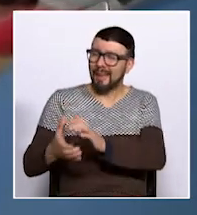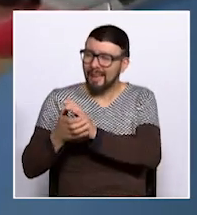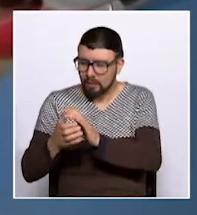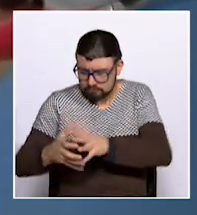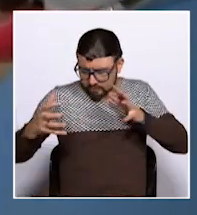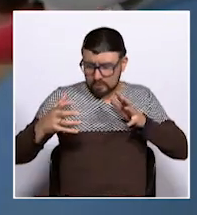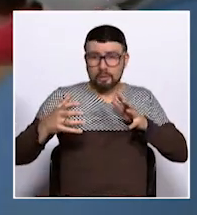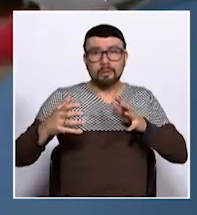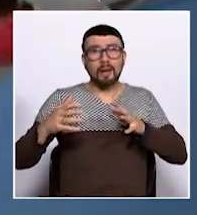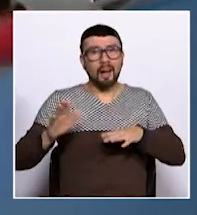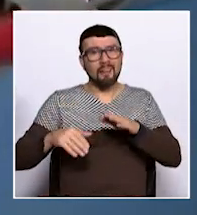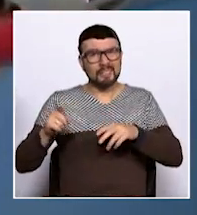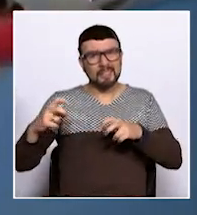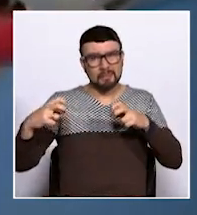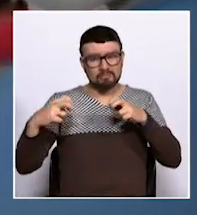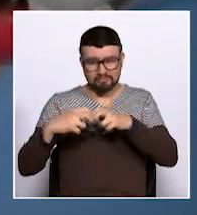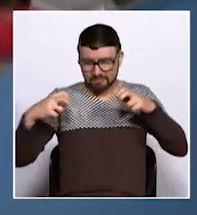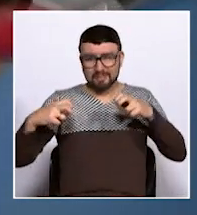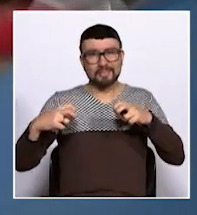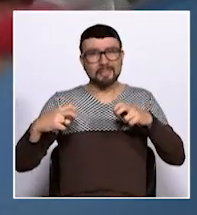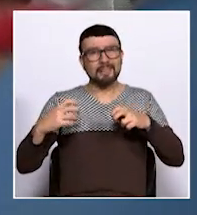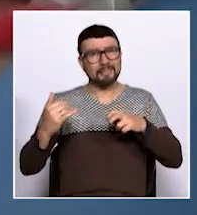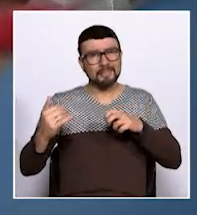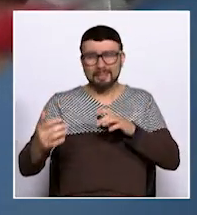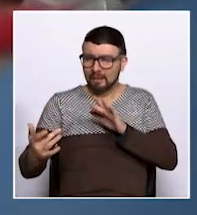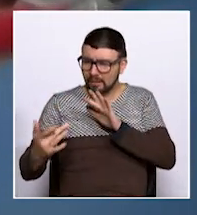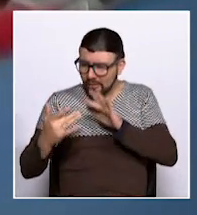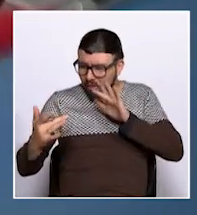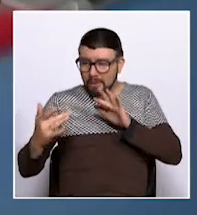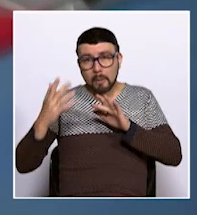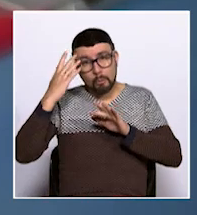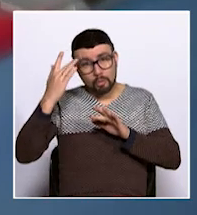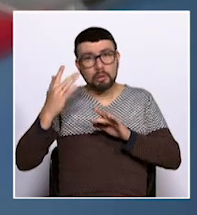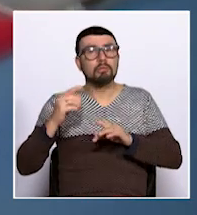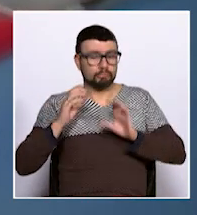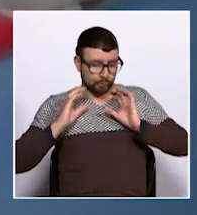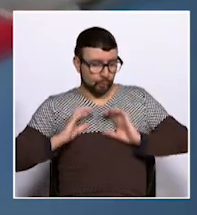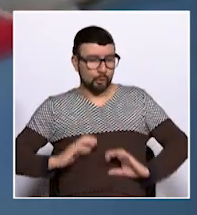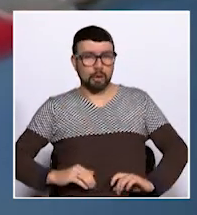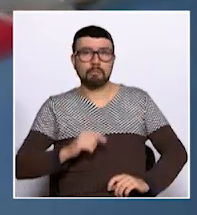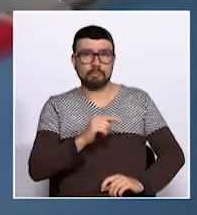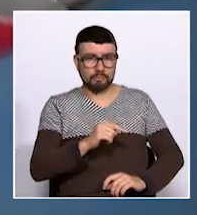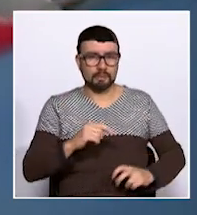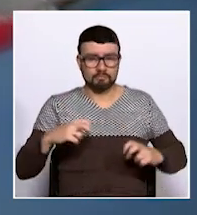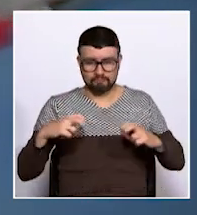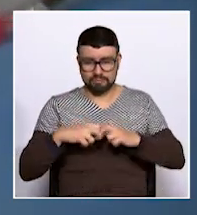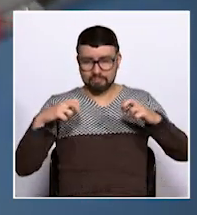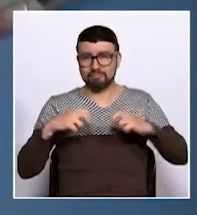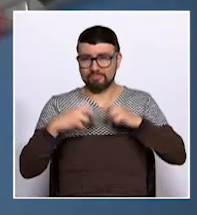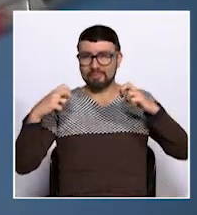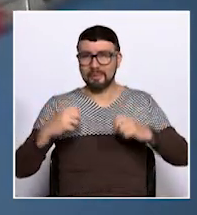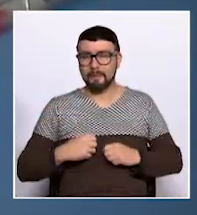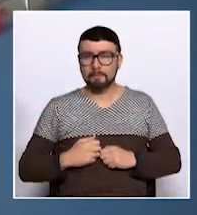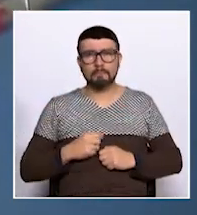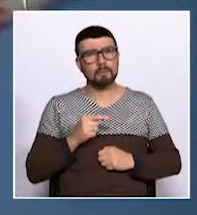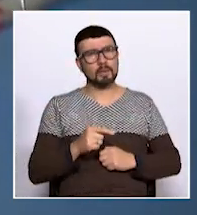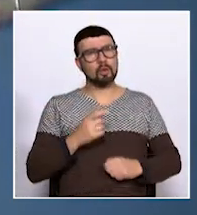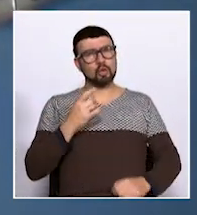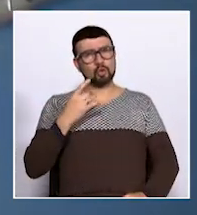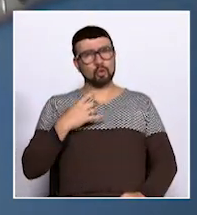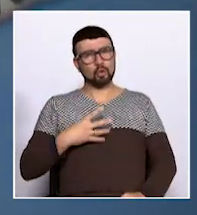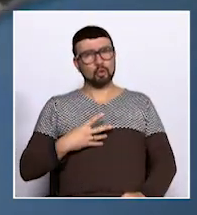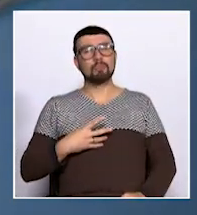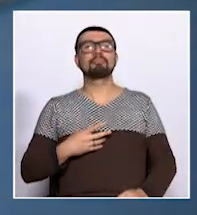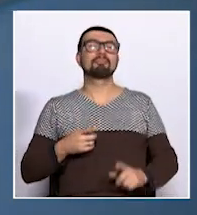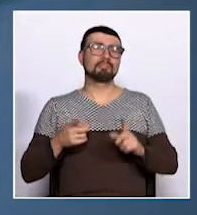un pringonazo que llamamos un corrientazo, es porque nosotros somos eso, somos corriente. Y resulta que el dolor viaja también